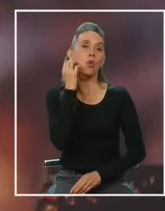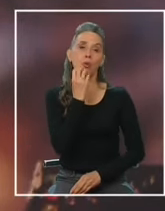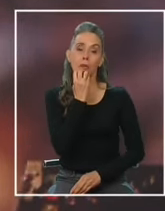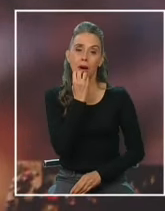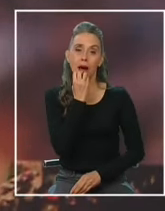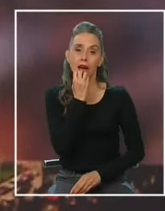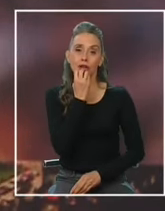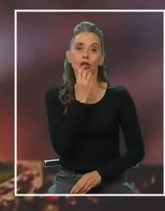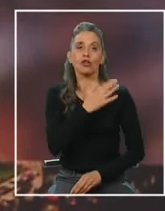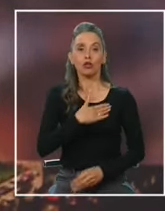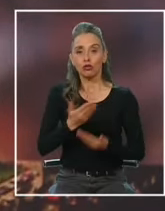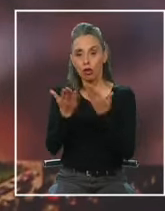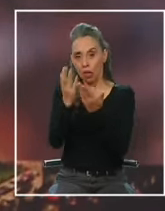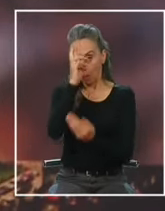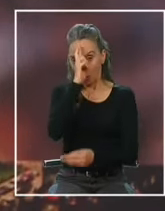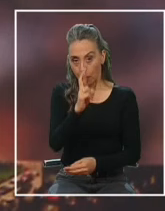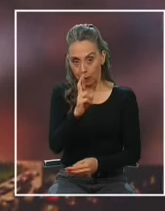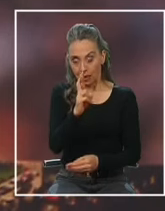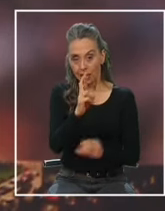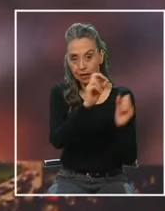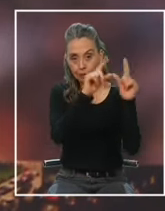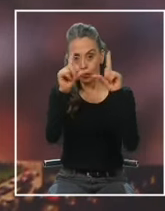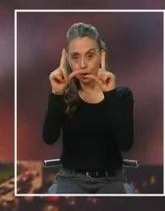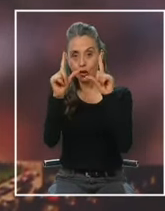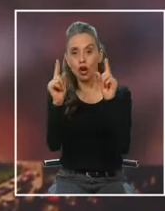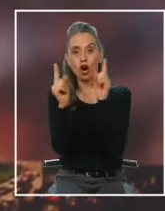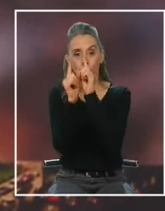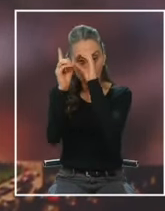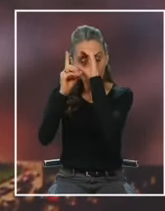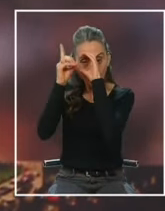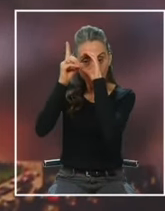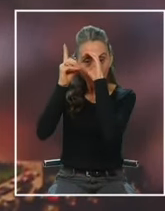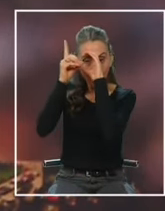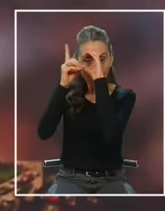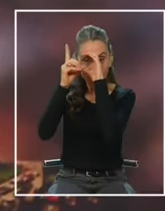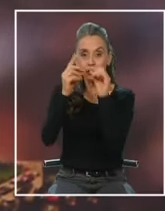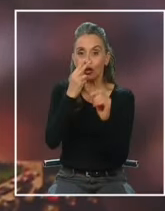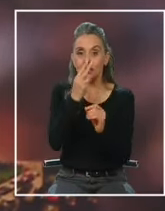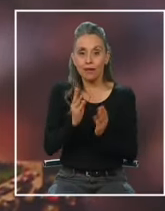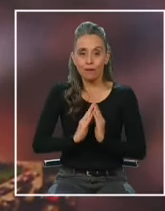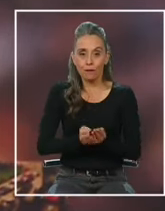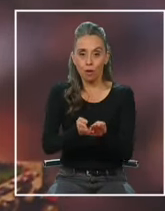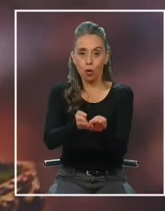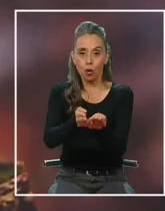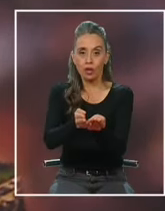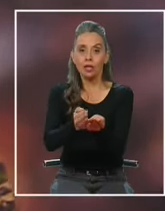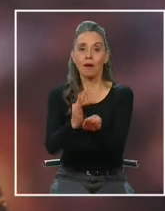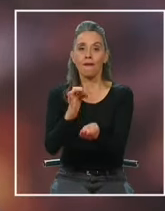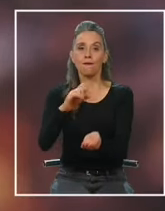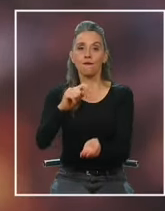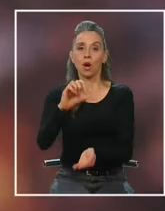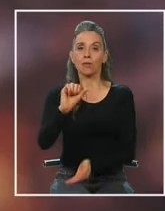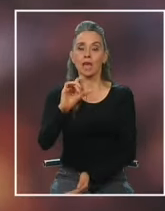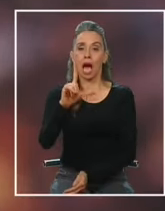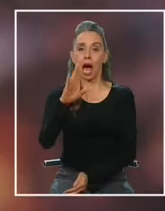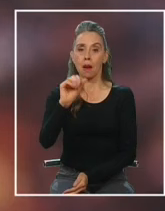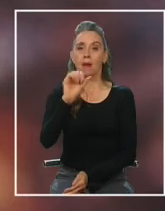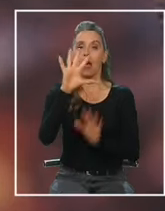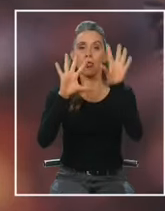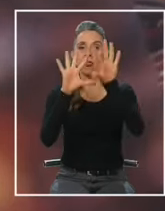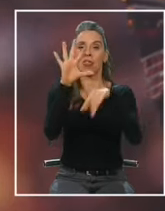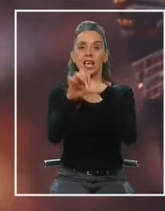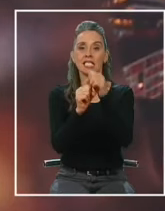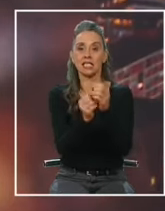queremos sumarnos a estos homenajes transmitiendo un corto audiovisual que destaca al buque marinero Fuente Alba, que cumple 10